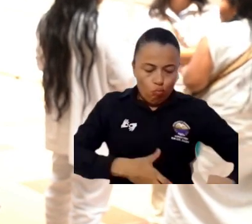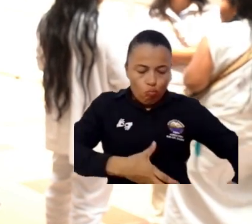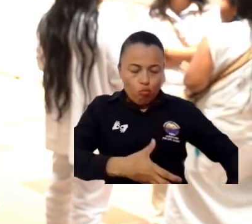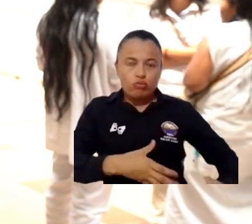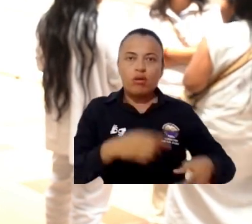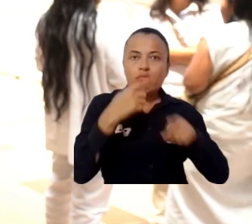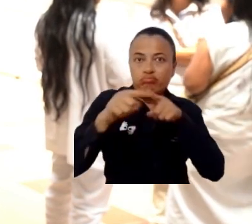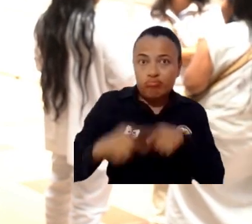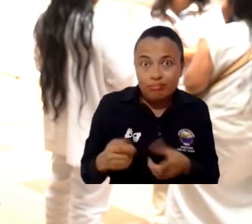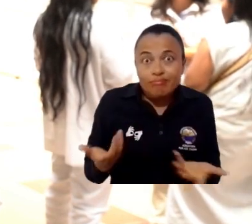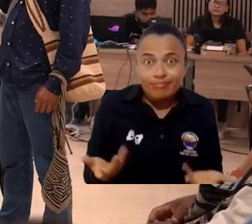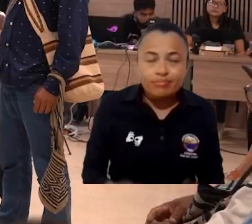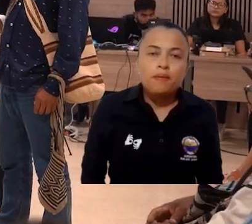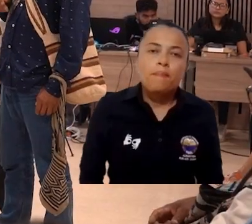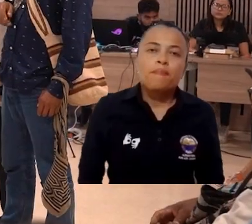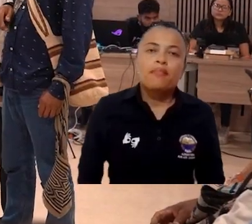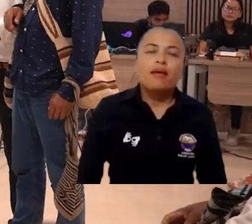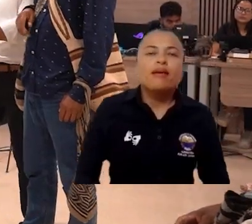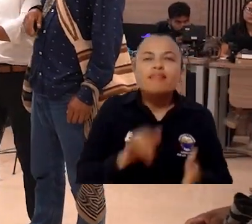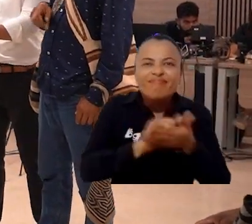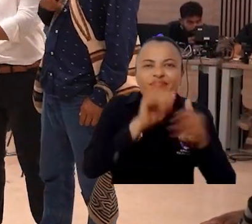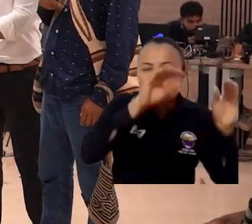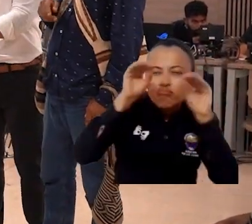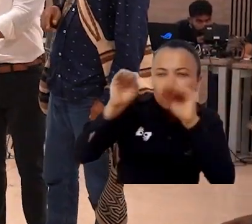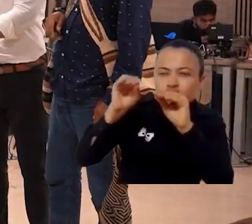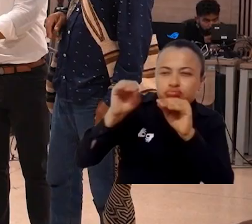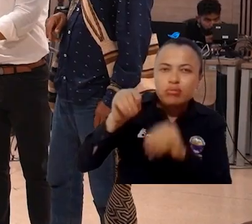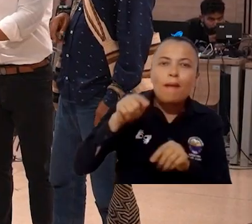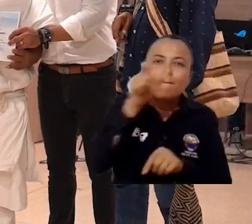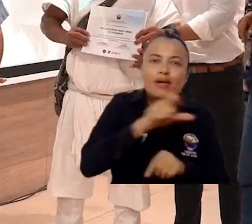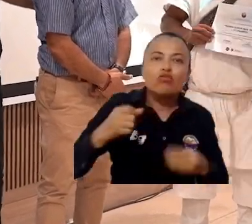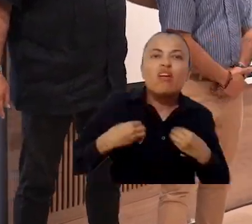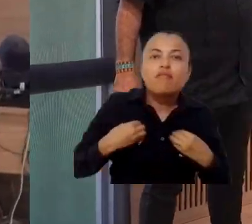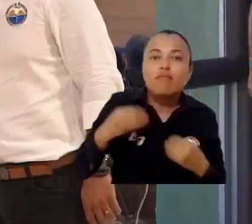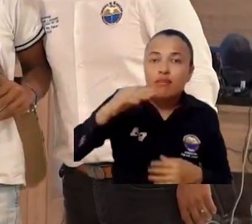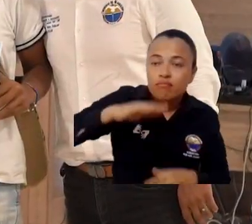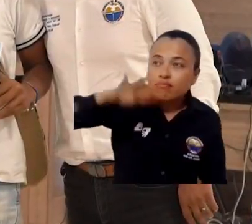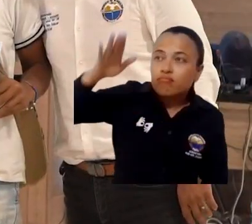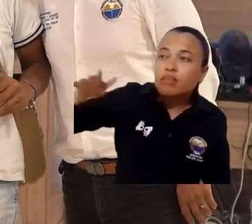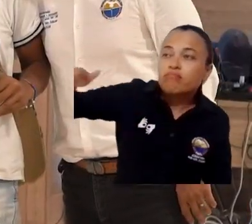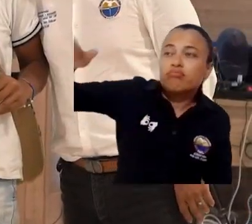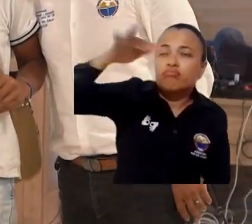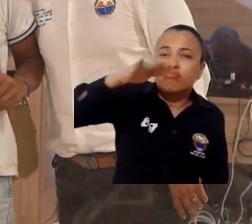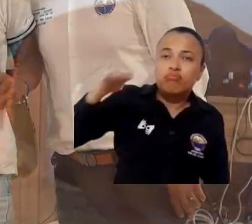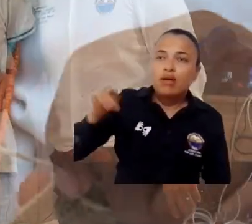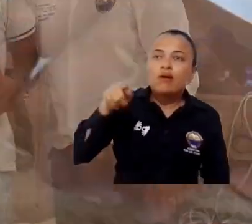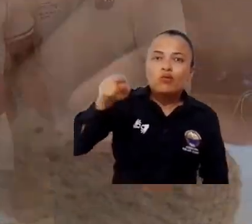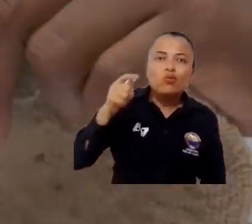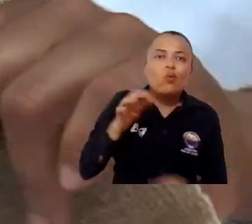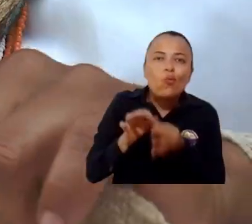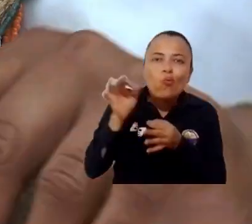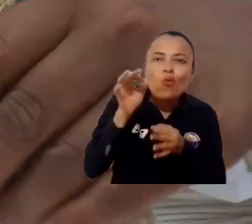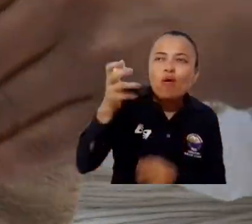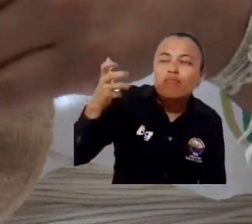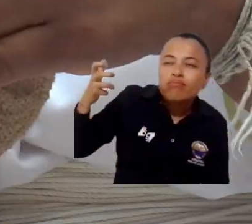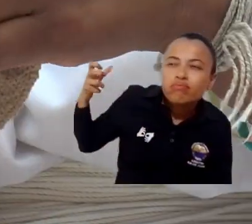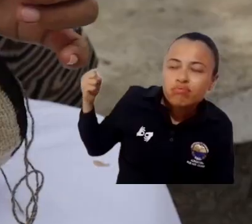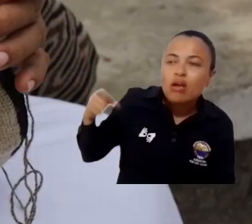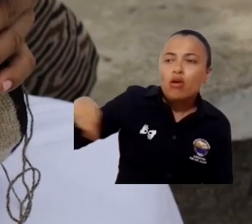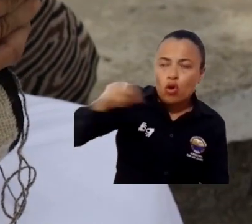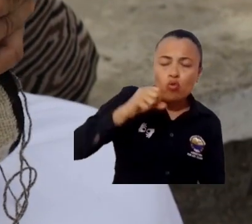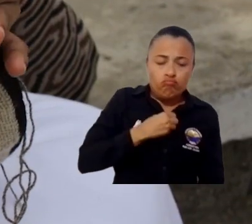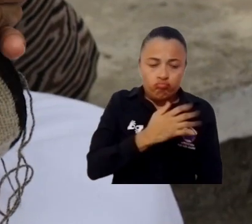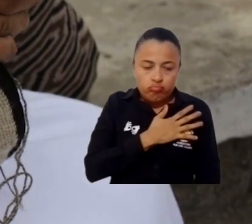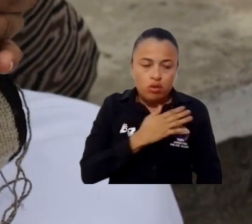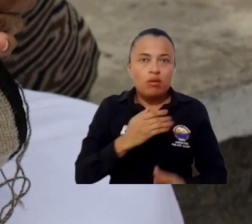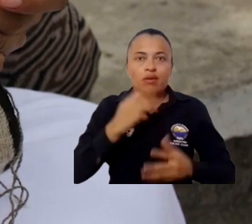que sentarnos a sacarle la marca. Con estas capacitaciones a quienes habitan la Sierra Nevada de Santa Marta, se busca que los pueblos ancestrales